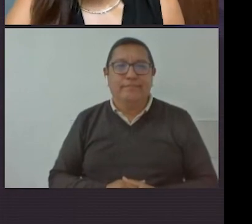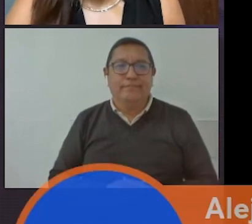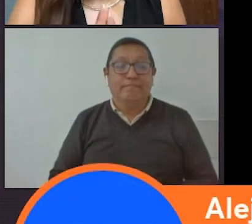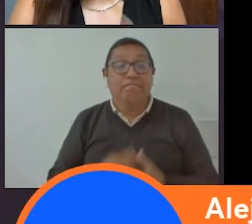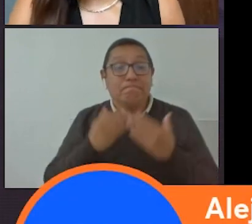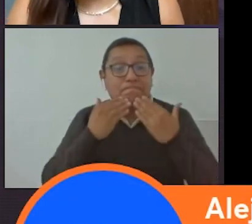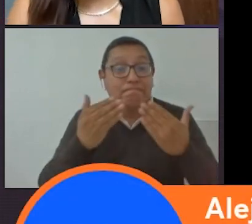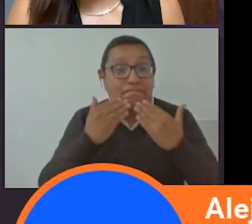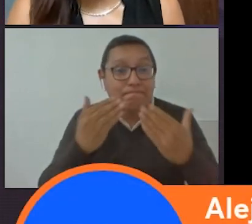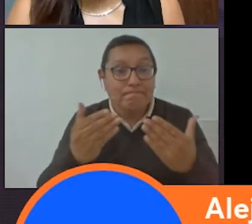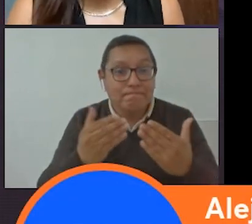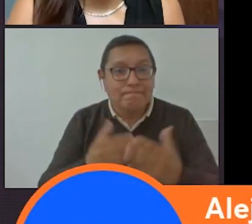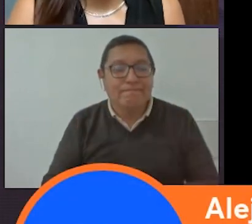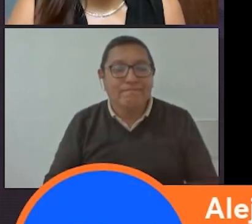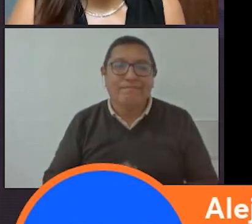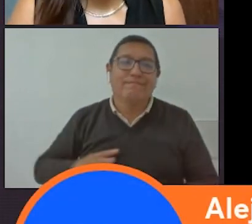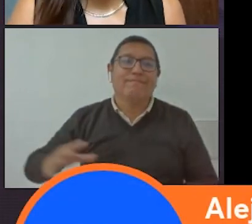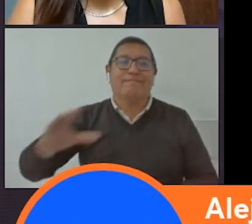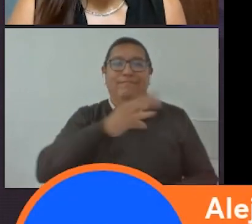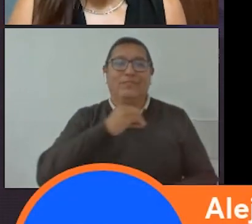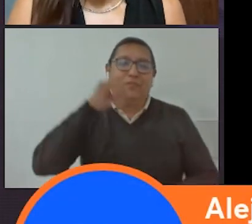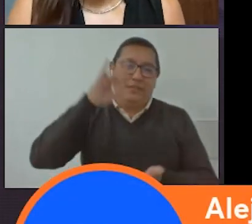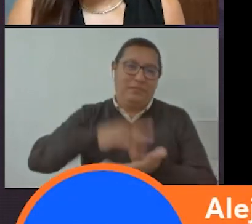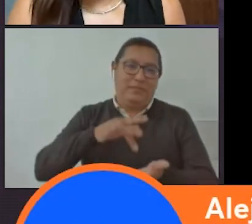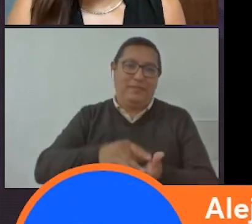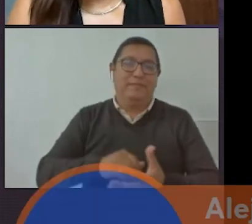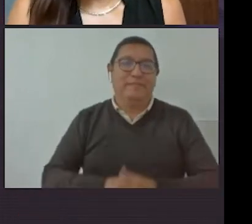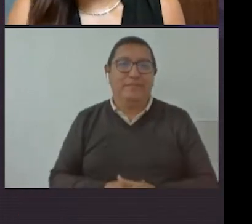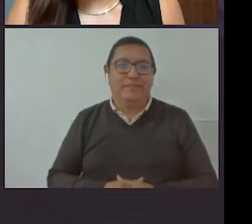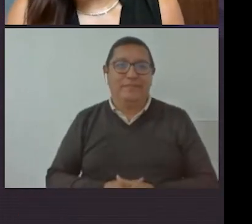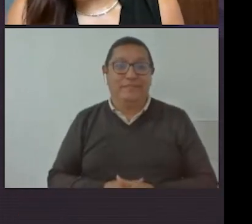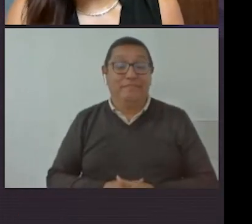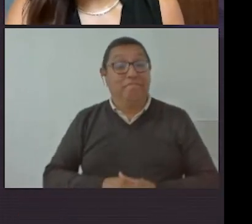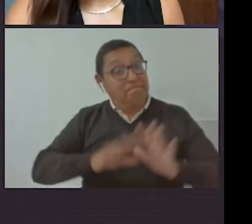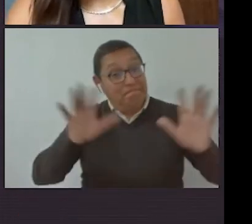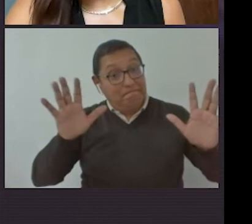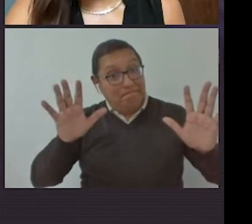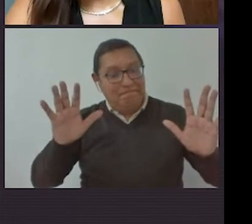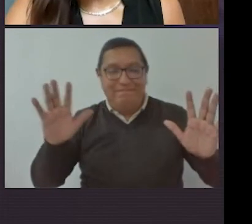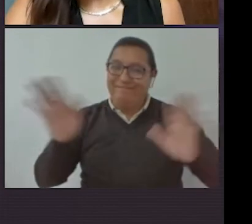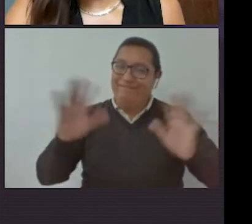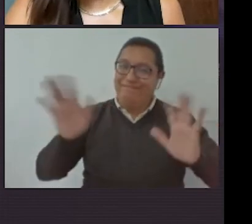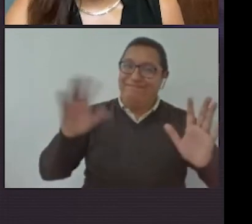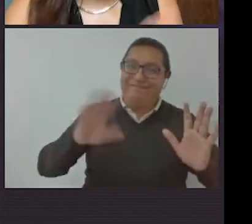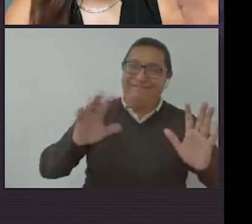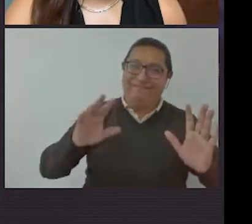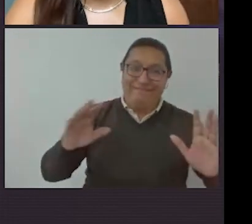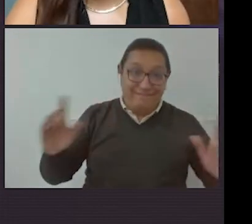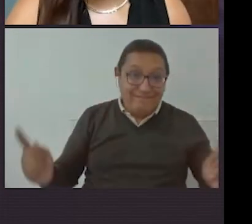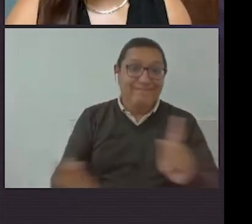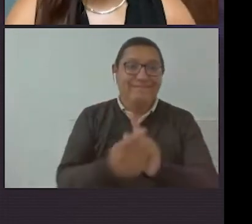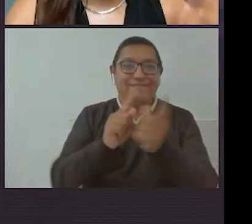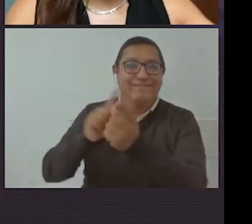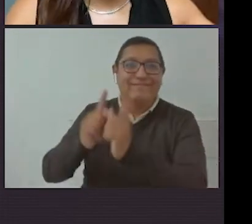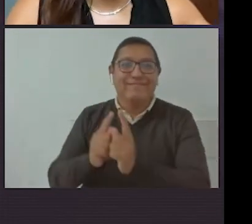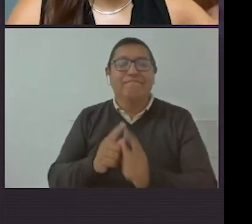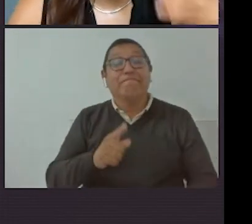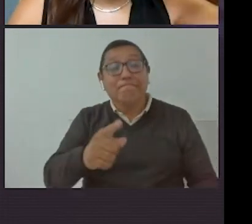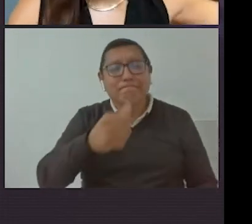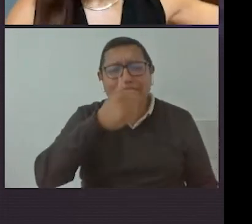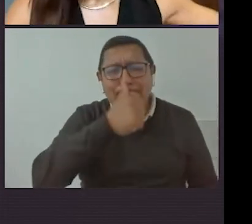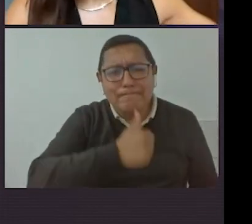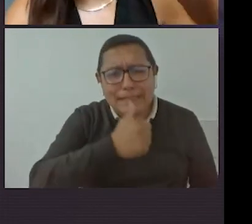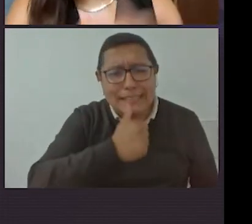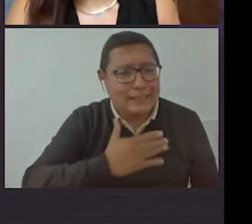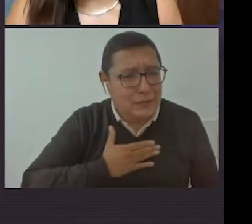Gracias por su participación. Y bueno, nos vemos pronto en la comunidad. Gracias por su paciencia con mi tos y